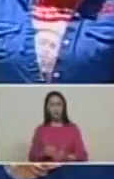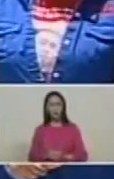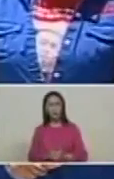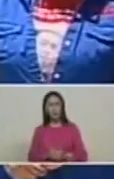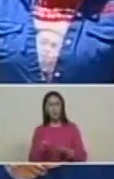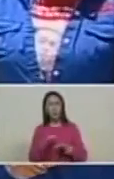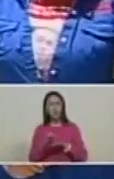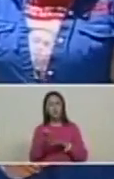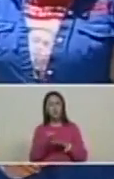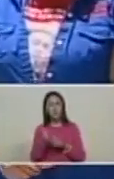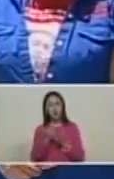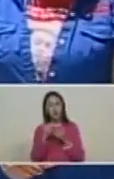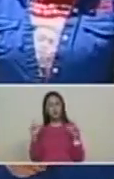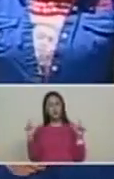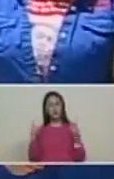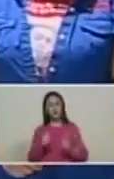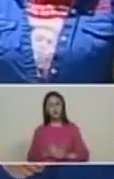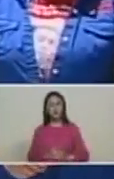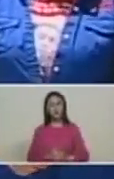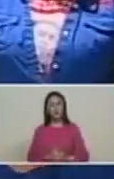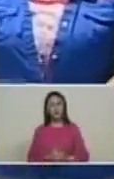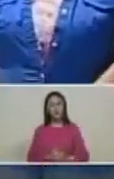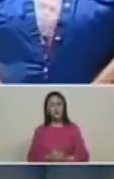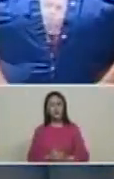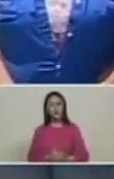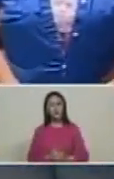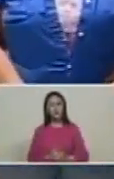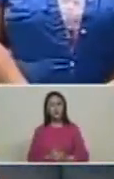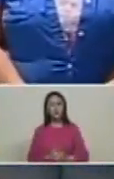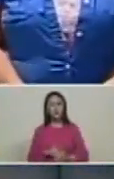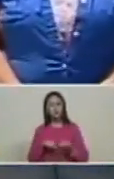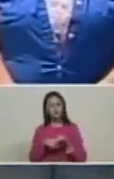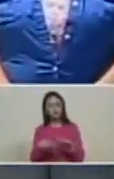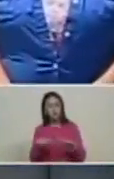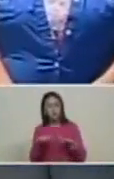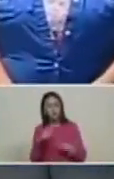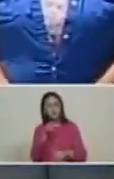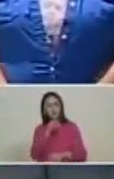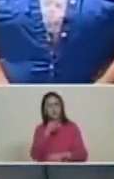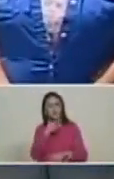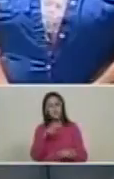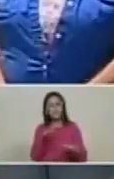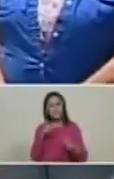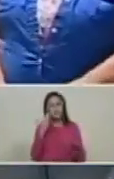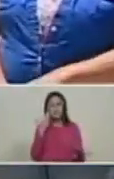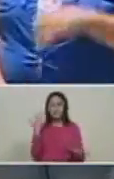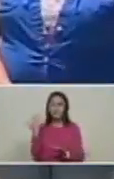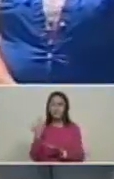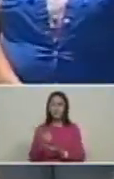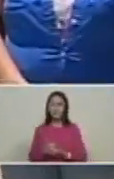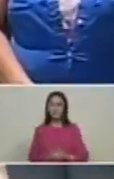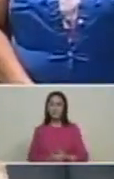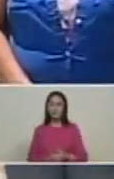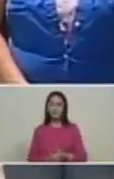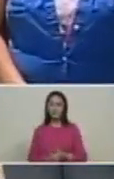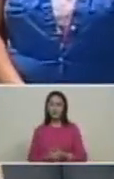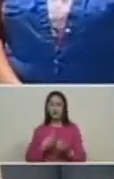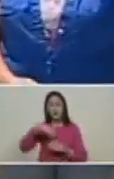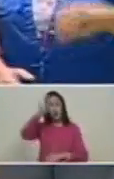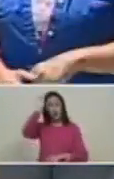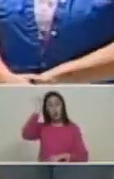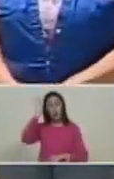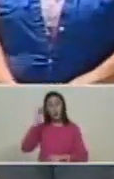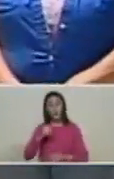municipio Libertador, estas tremendas instalaciones, unas instalaciones, el complejo Robert